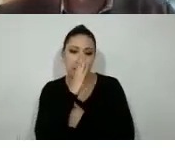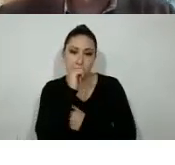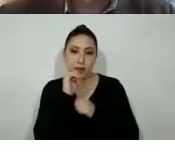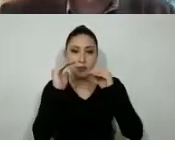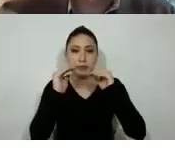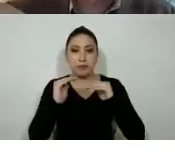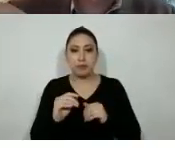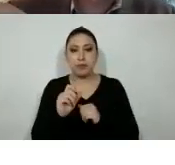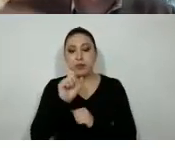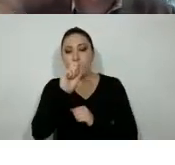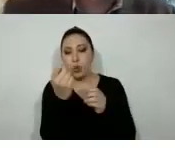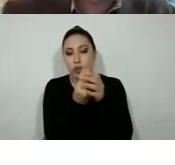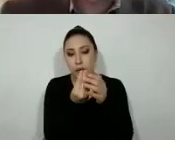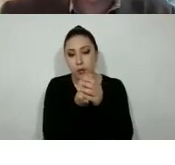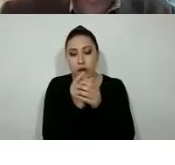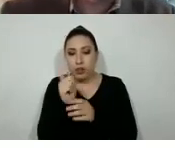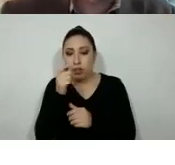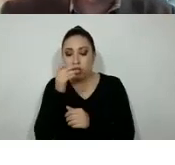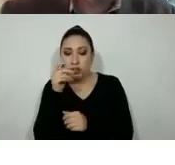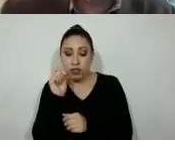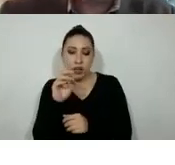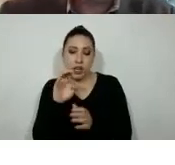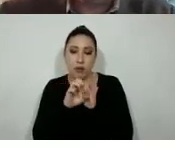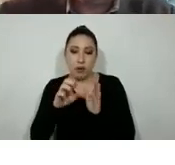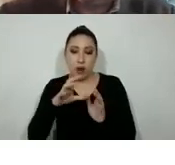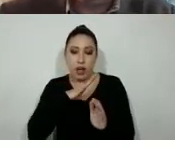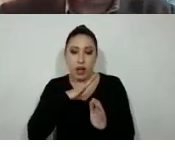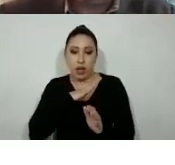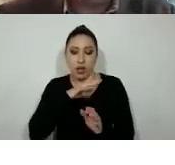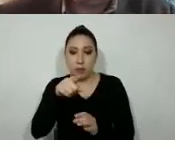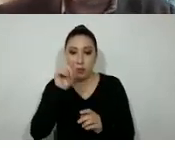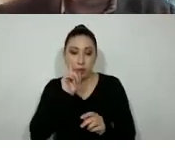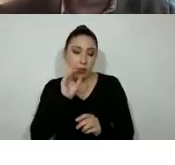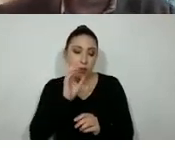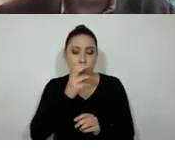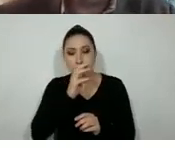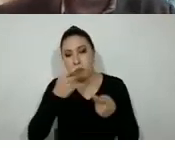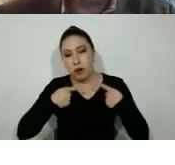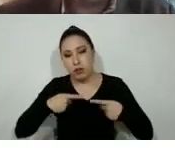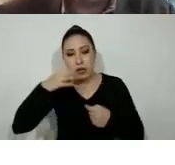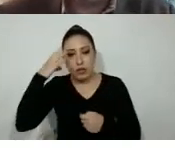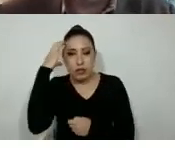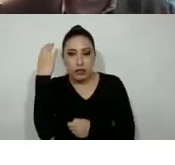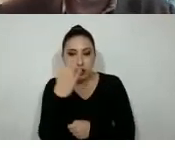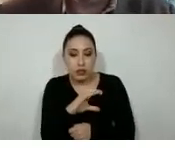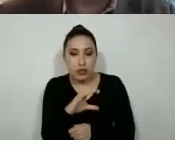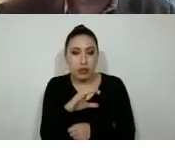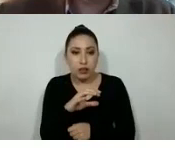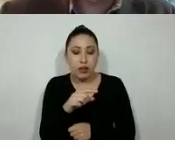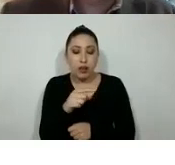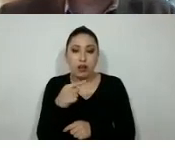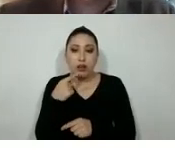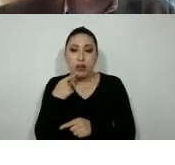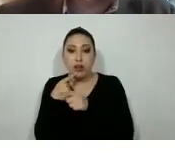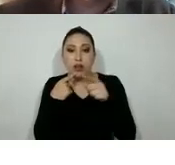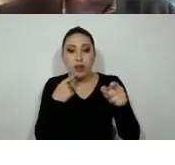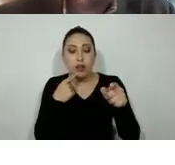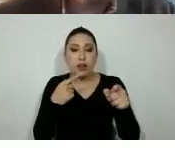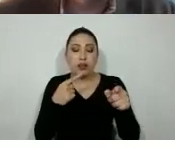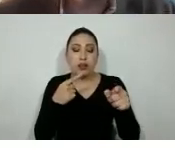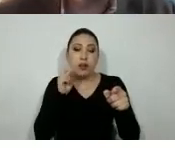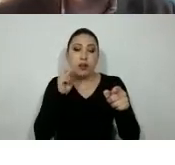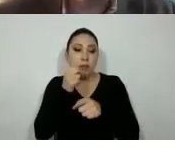Por ejemplo, se comete un delito y la persona que fue víctima dice, alcanza a llamar